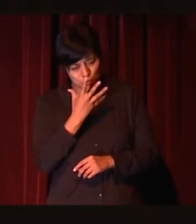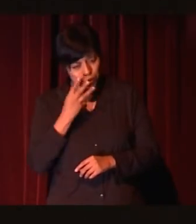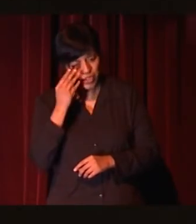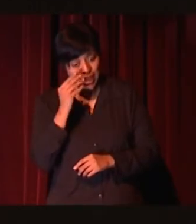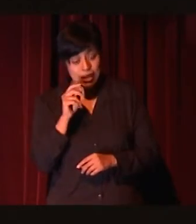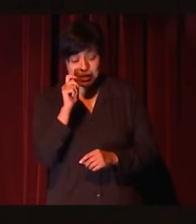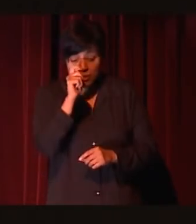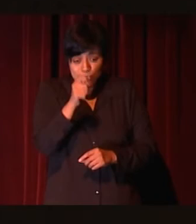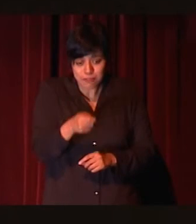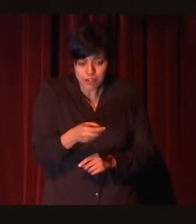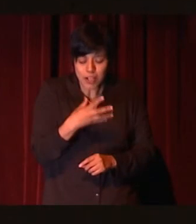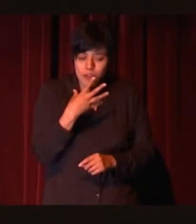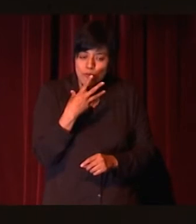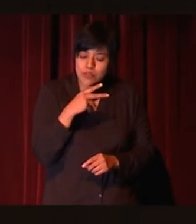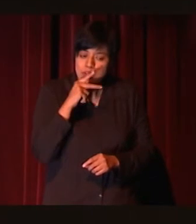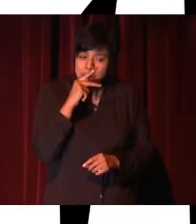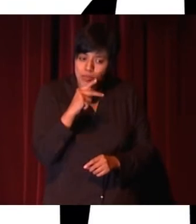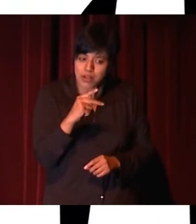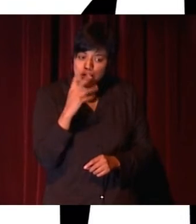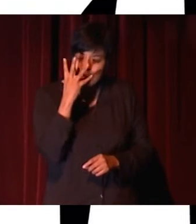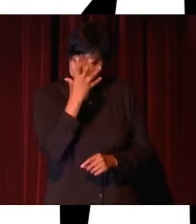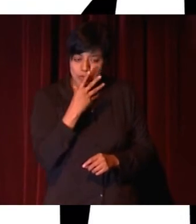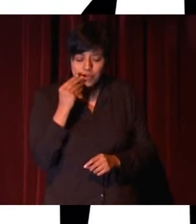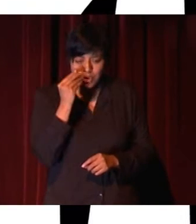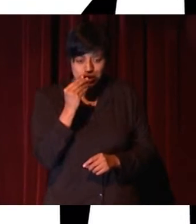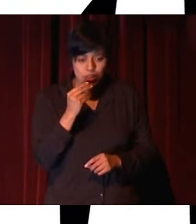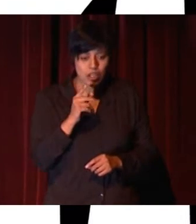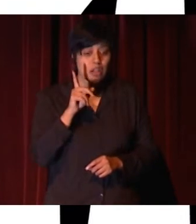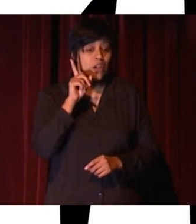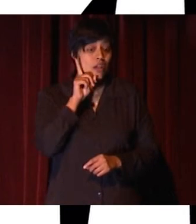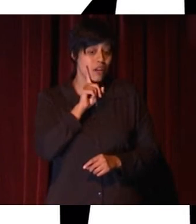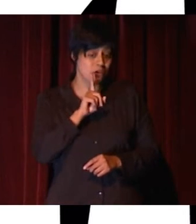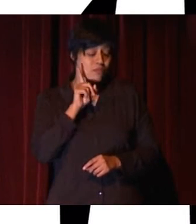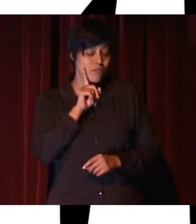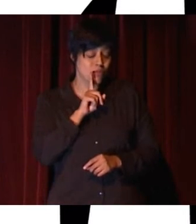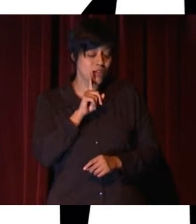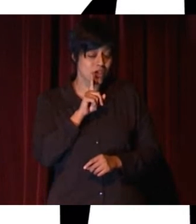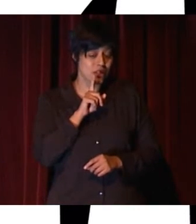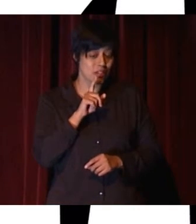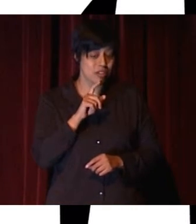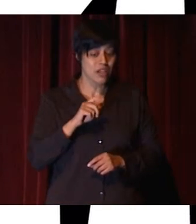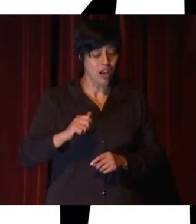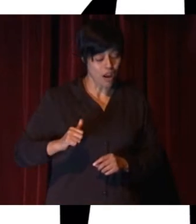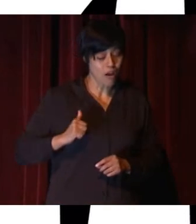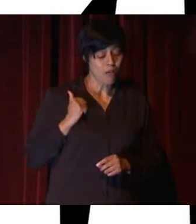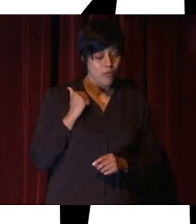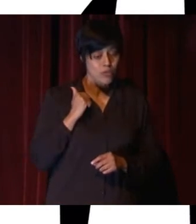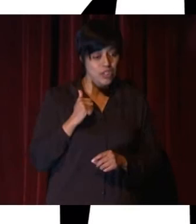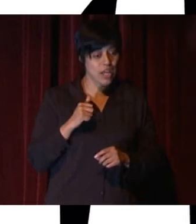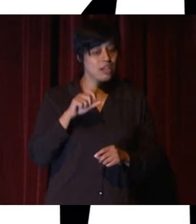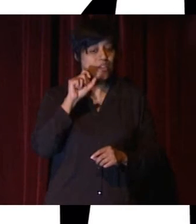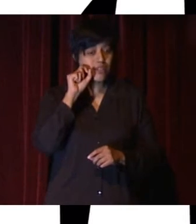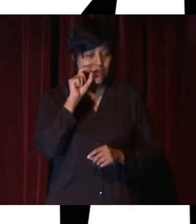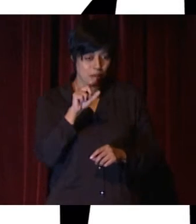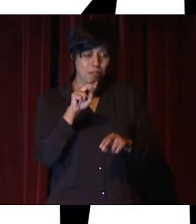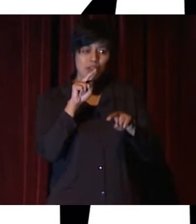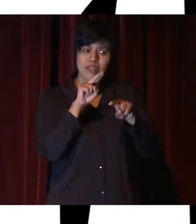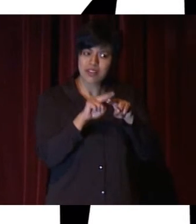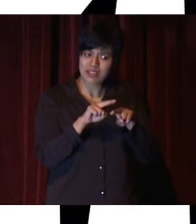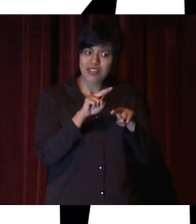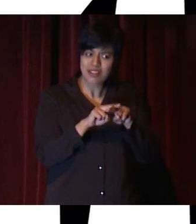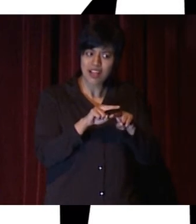el 44% de las mujeres en méjico también está sentado aquí entre nosotros uno de cada seis hombres